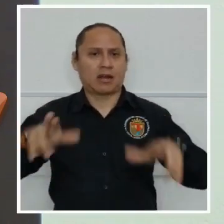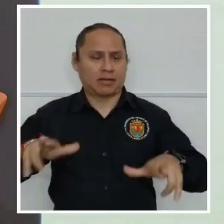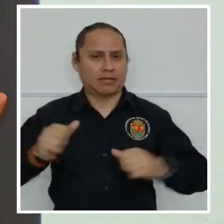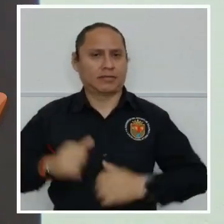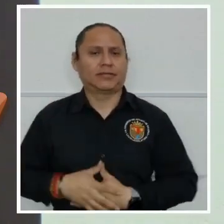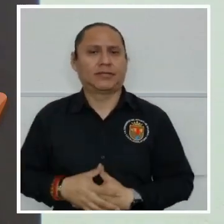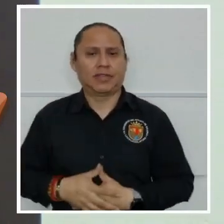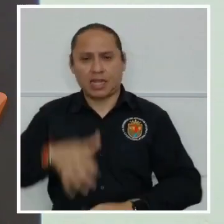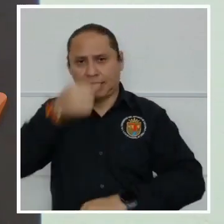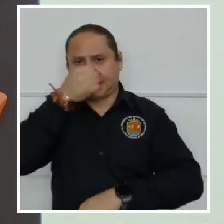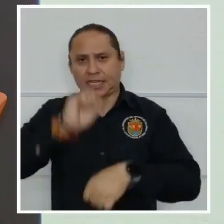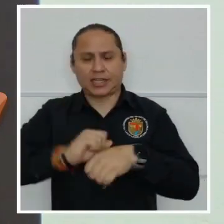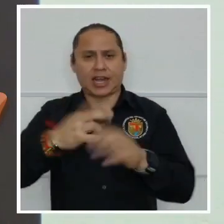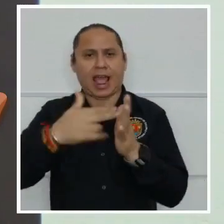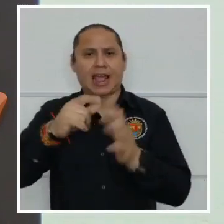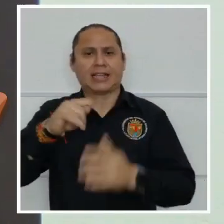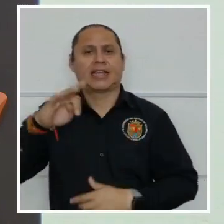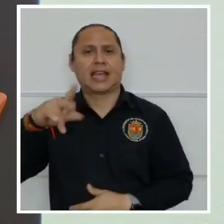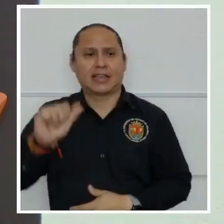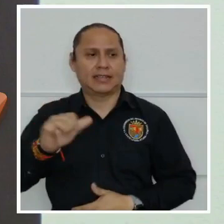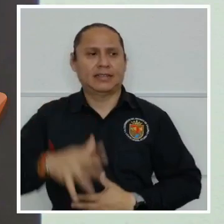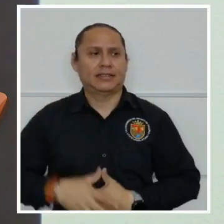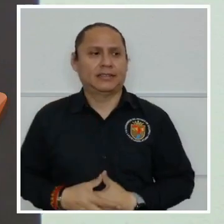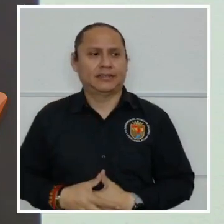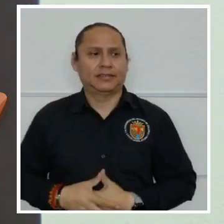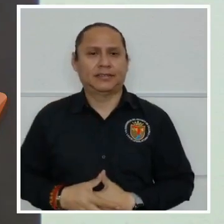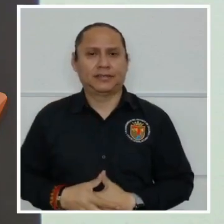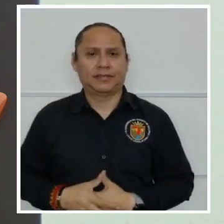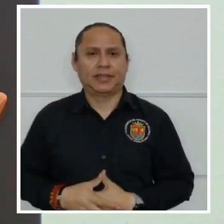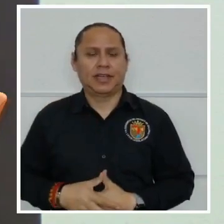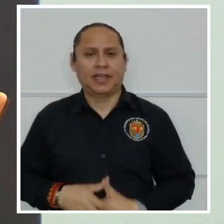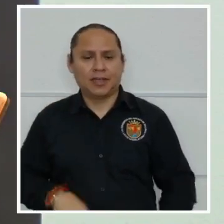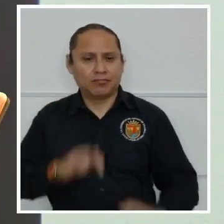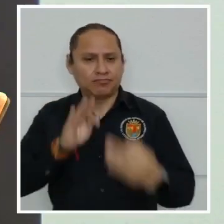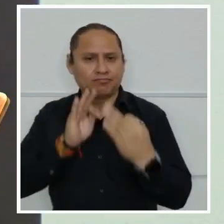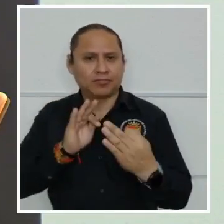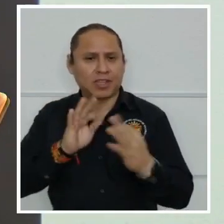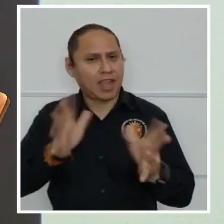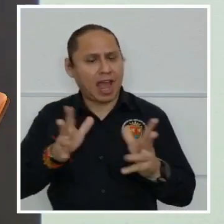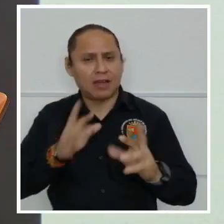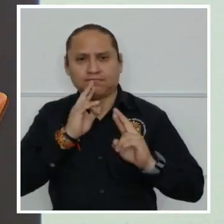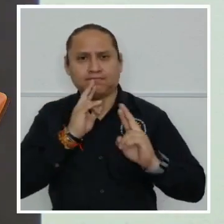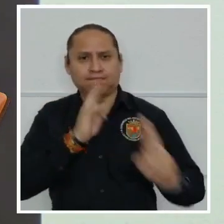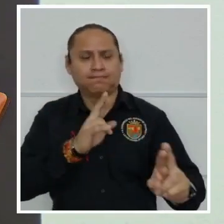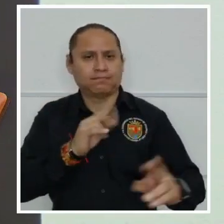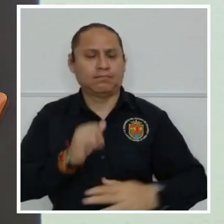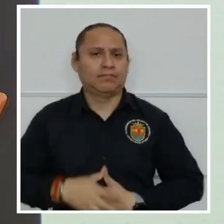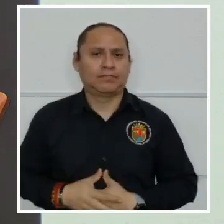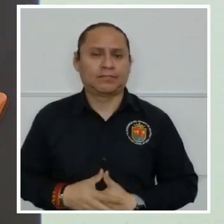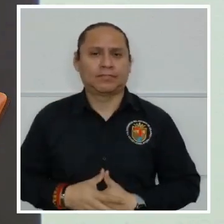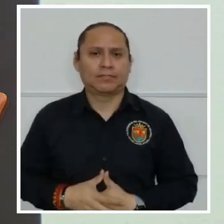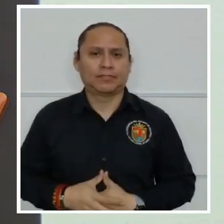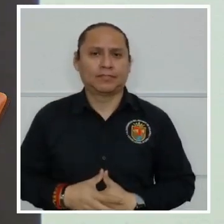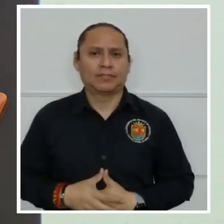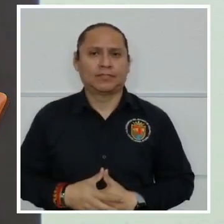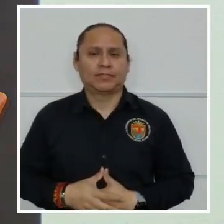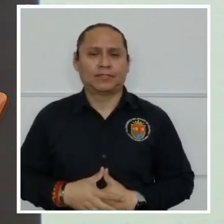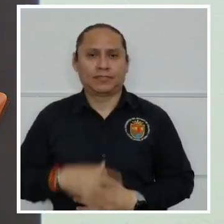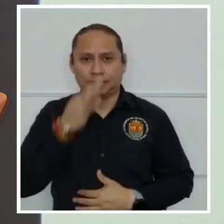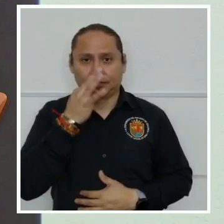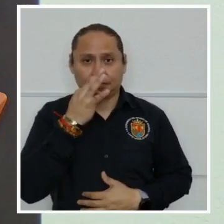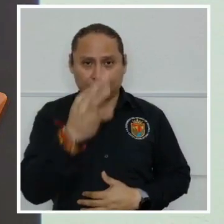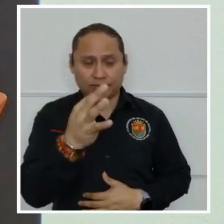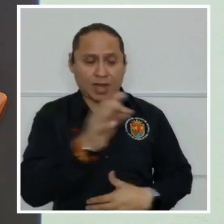la Secretaría de Hacienda, y se llega finalmente al dictamen. Dicho esto,